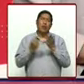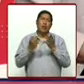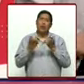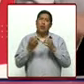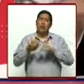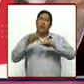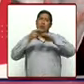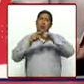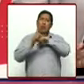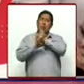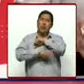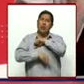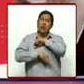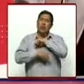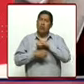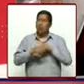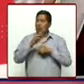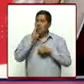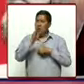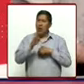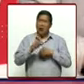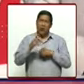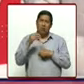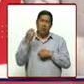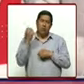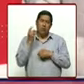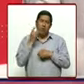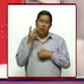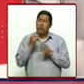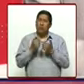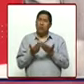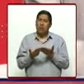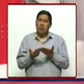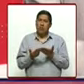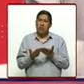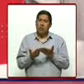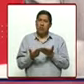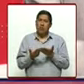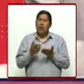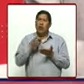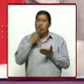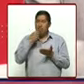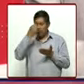penas, tal vez habría que endurecer más. A ver, Walter, te dejo con la población.